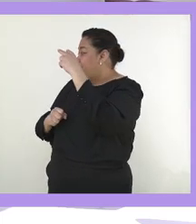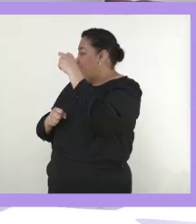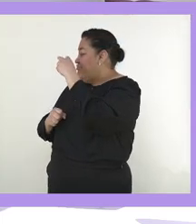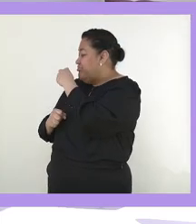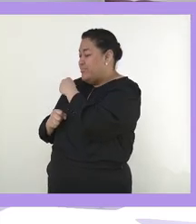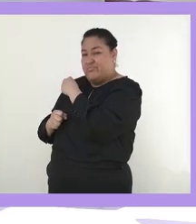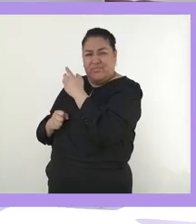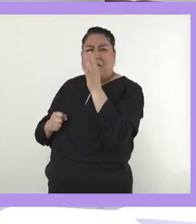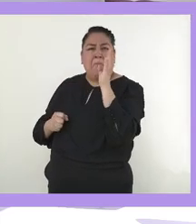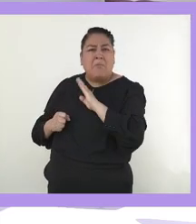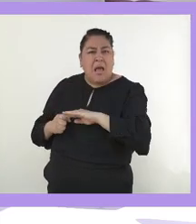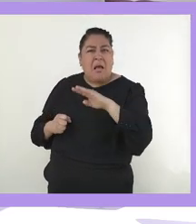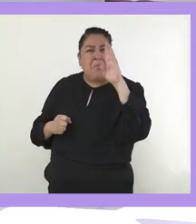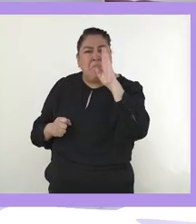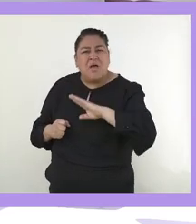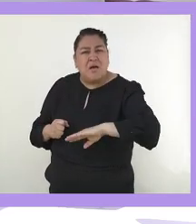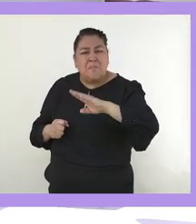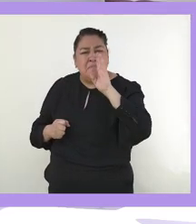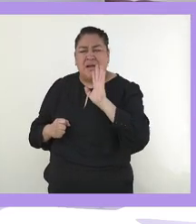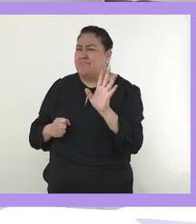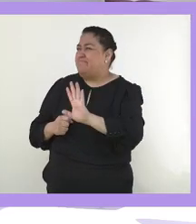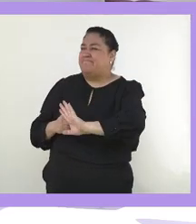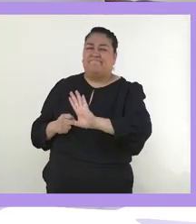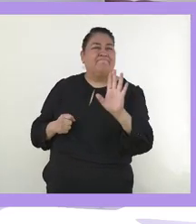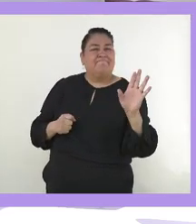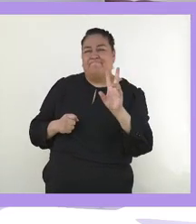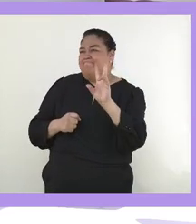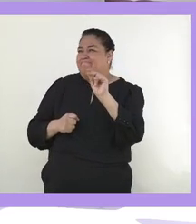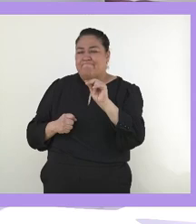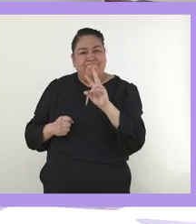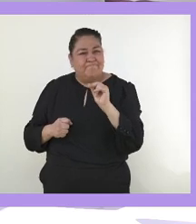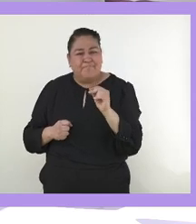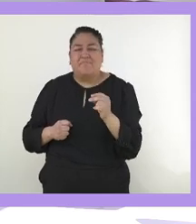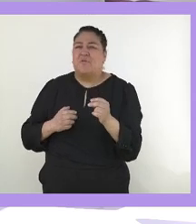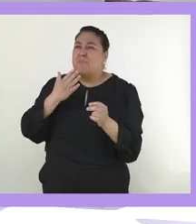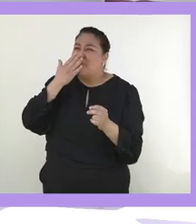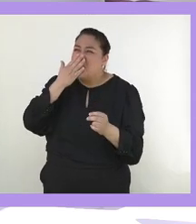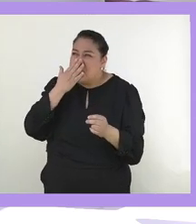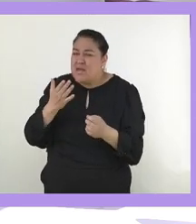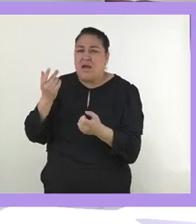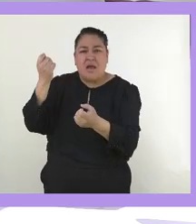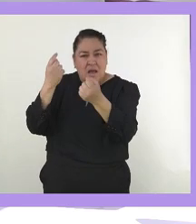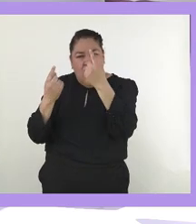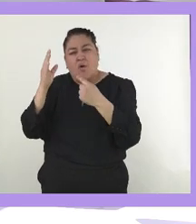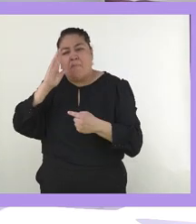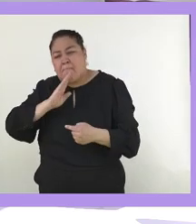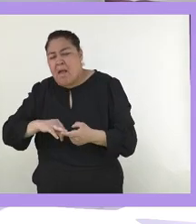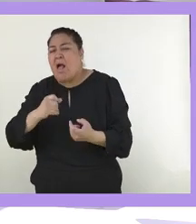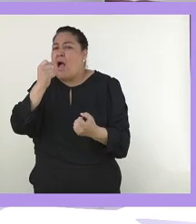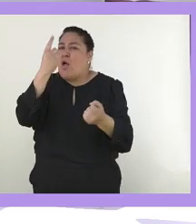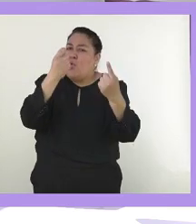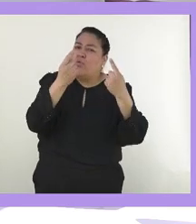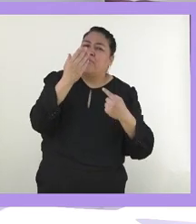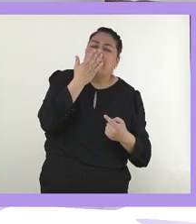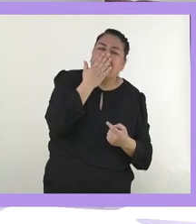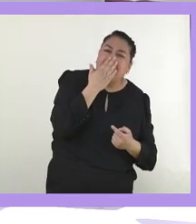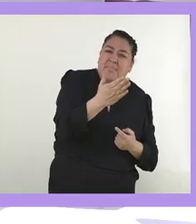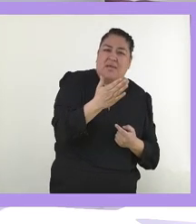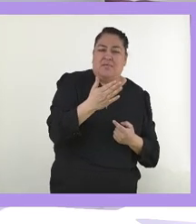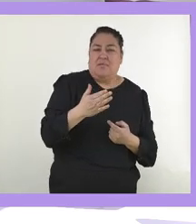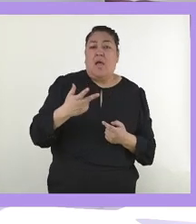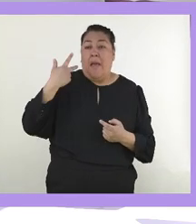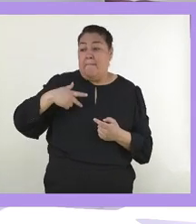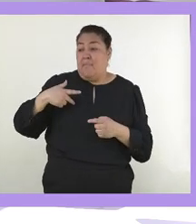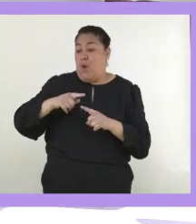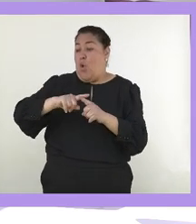es malo y no todo lo que se ha hecho es malo hay que reconocer todo el trabajo que viene atrás de la gente que estuvo antes